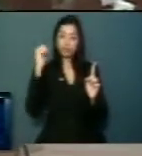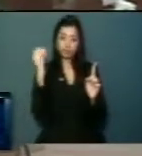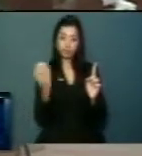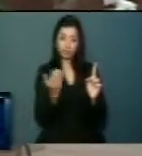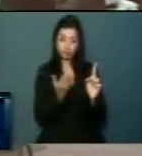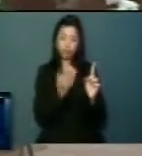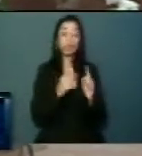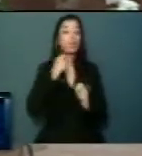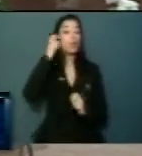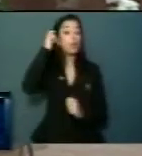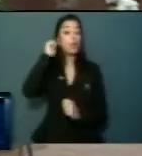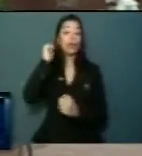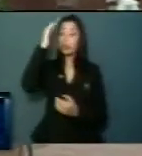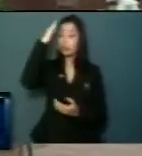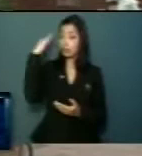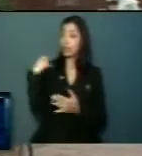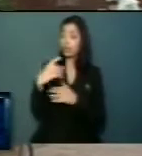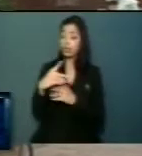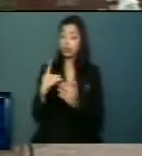diputados, señores diputados,